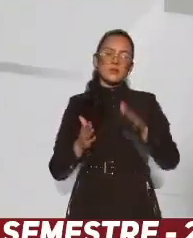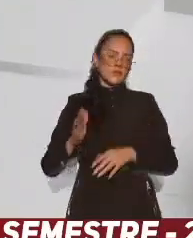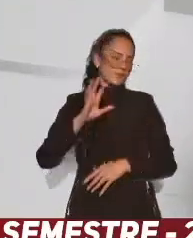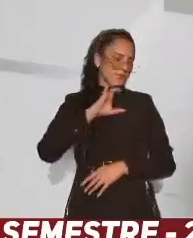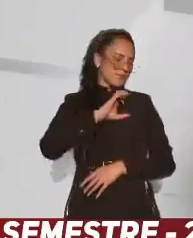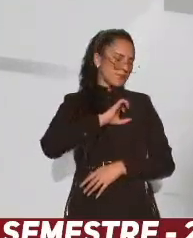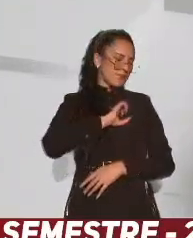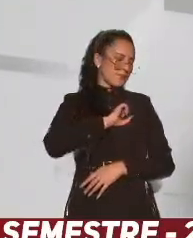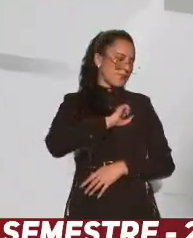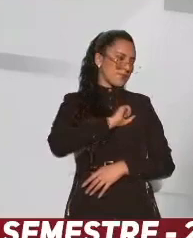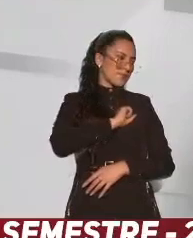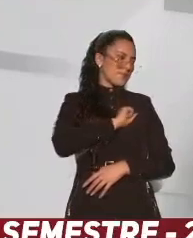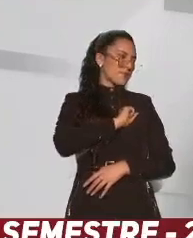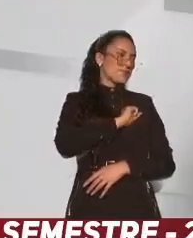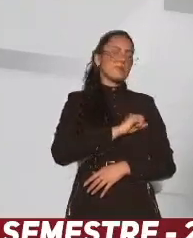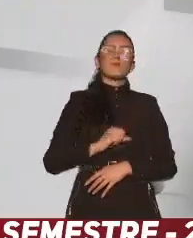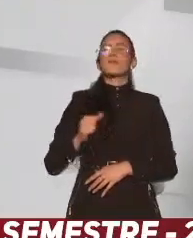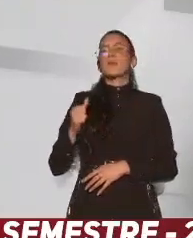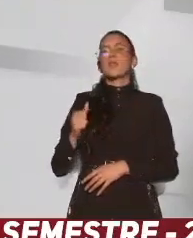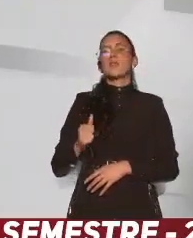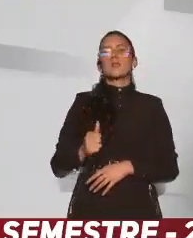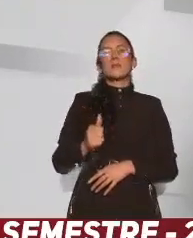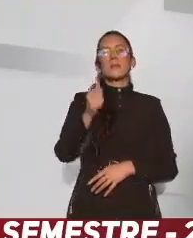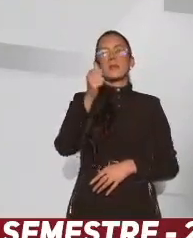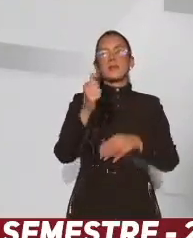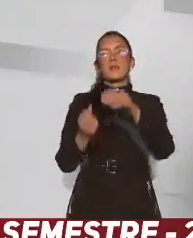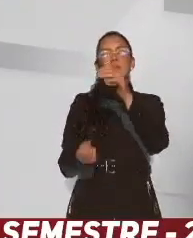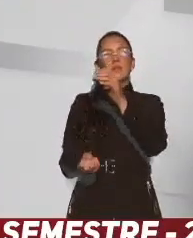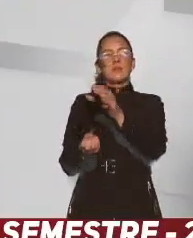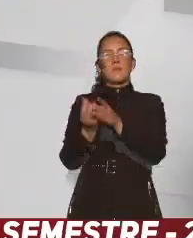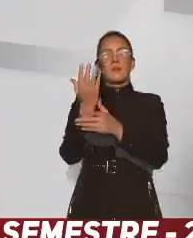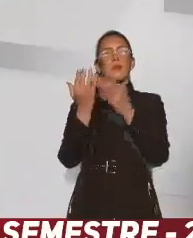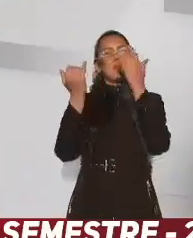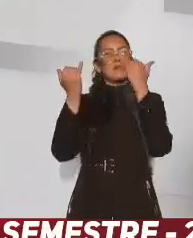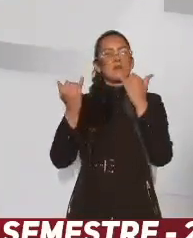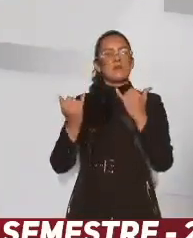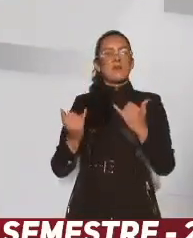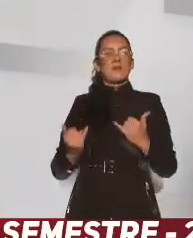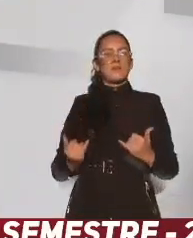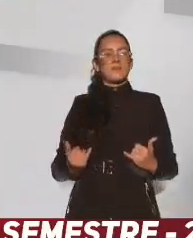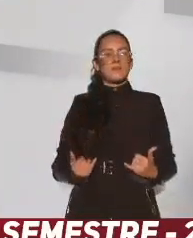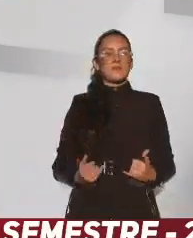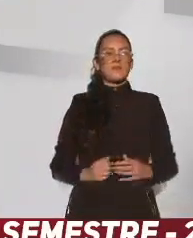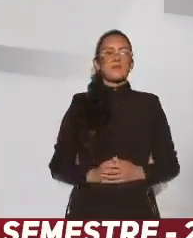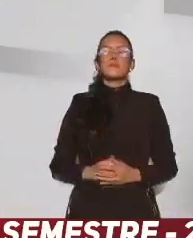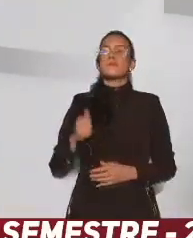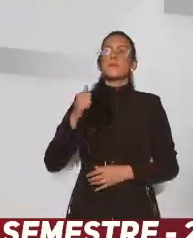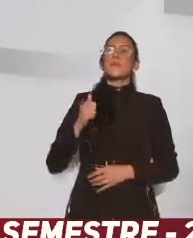Thank you.